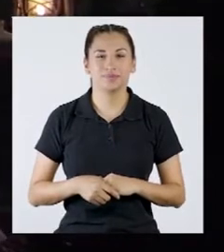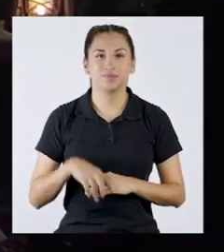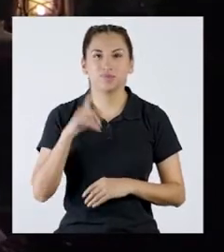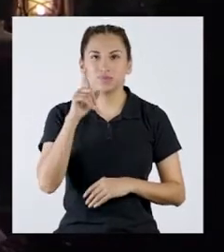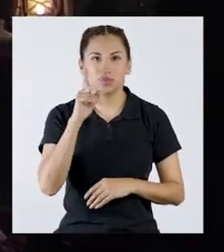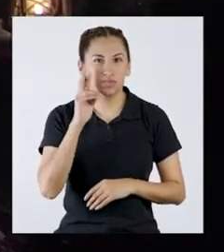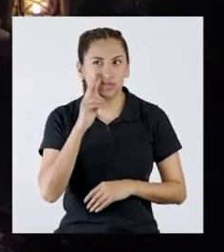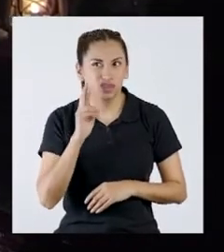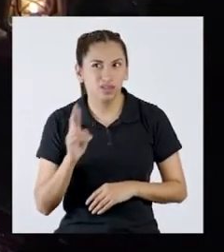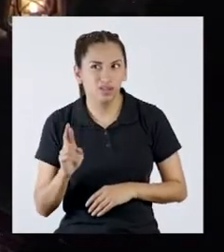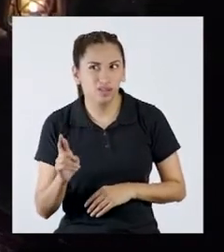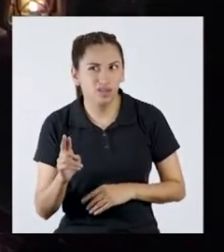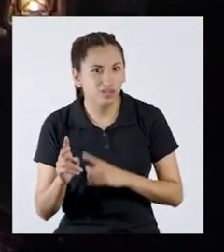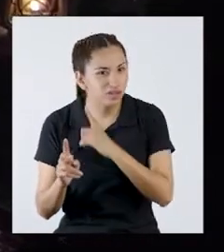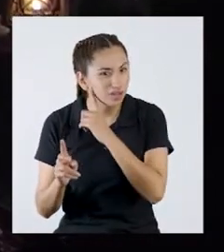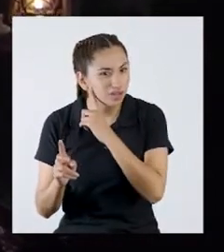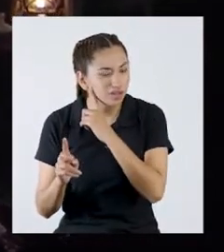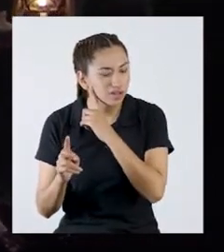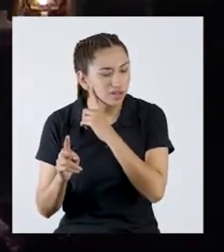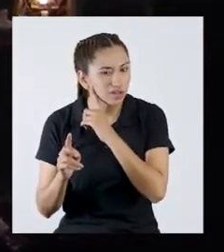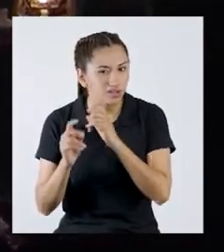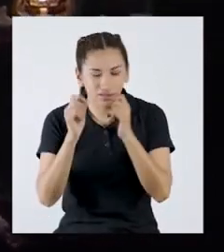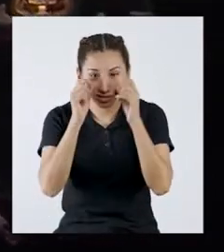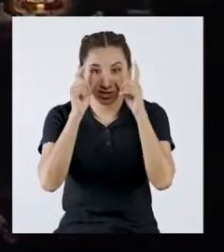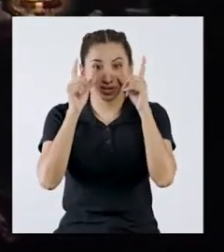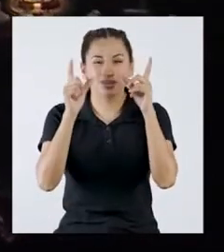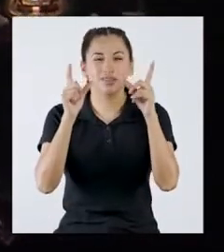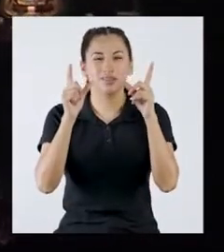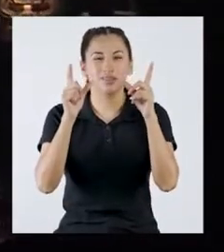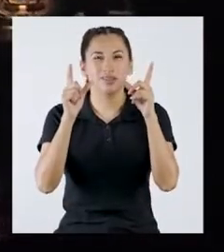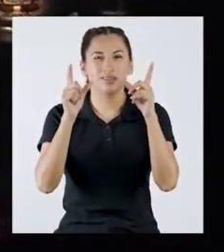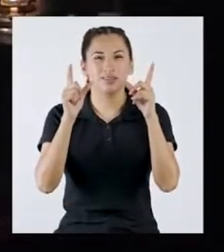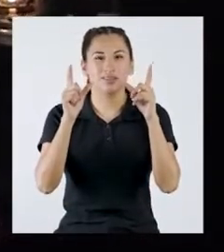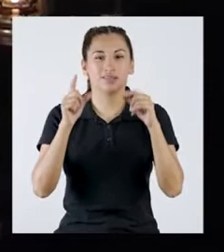Es un ratón que se despierta.